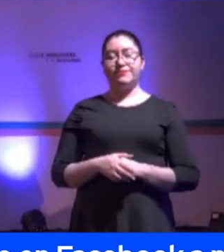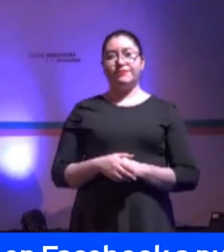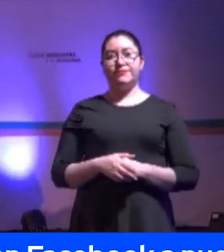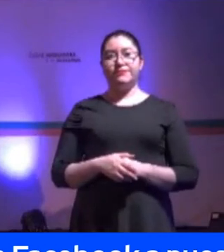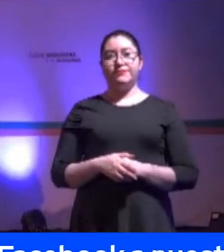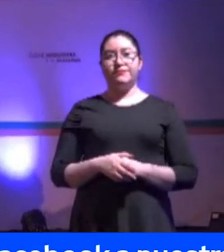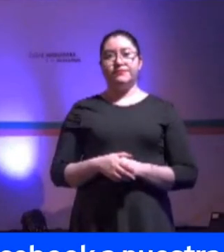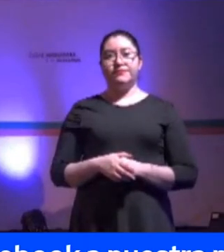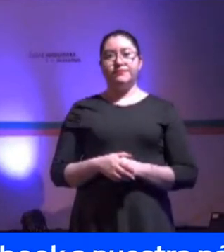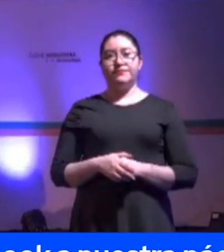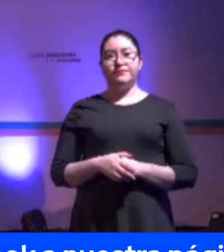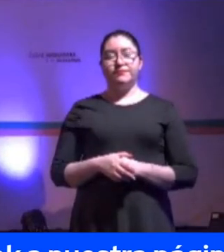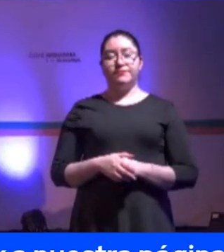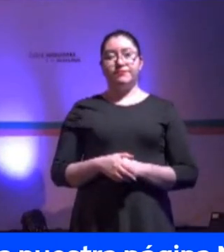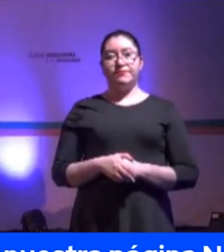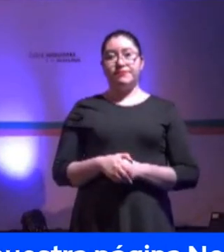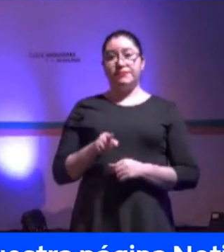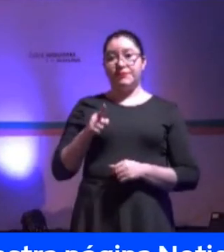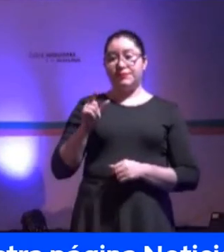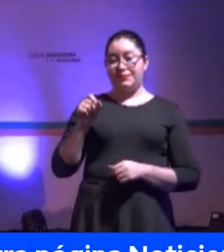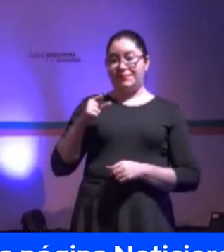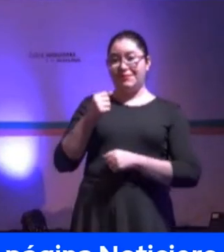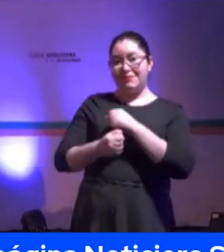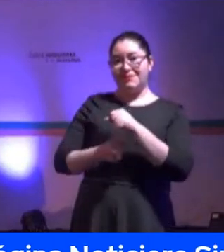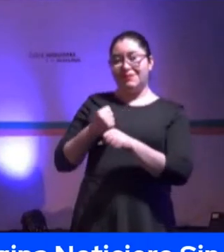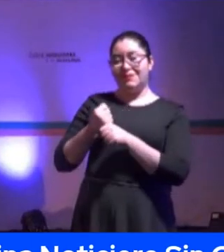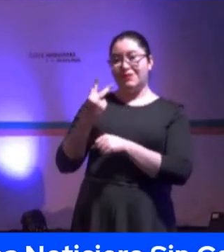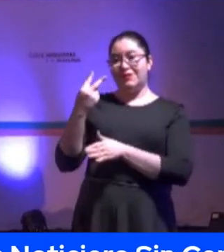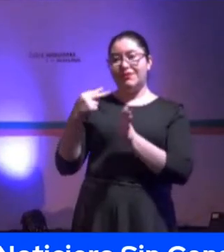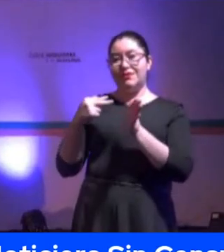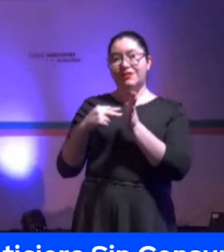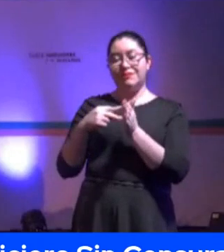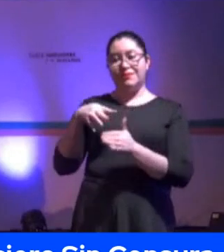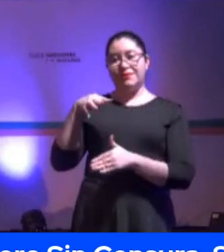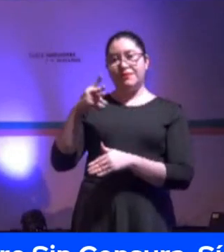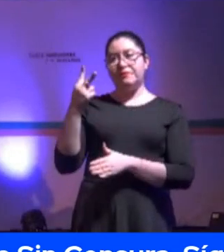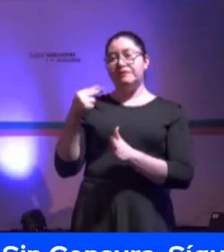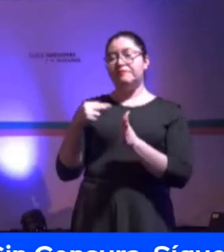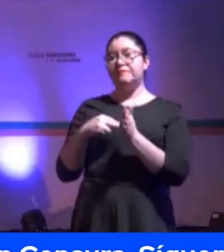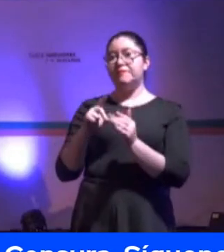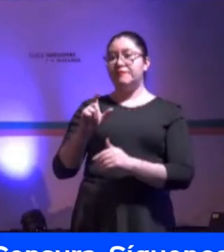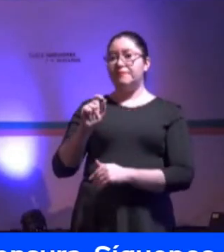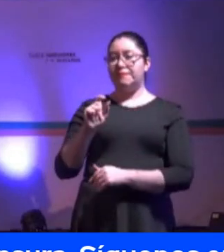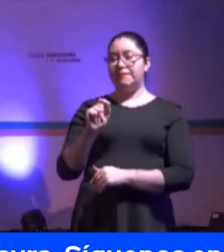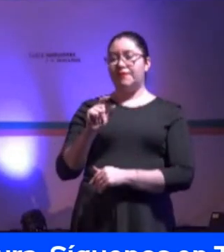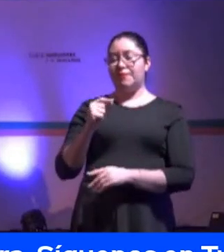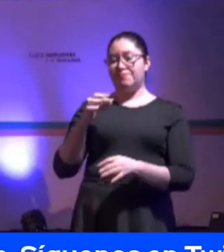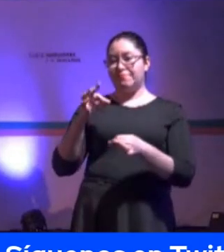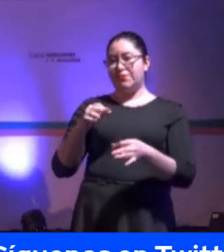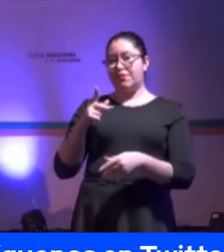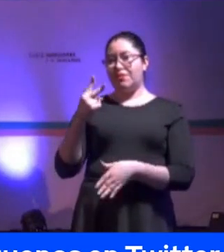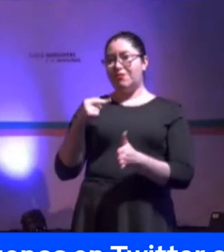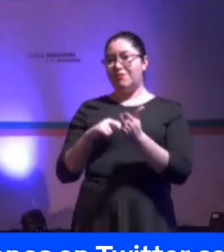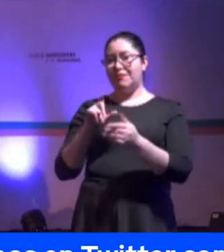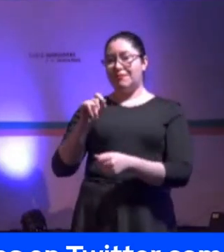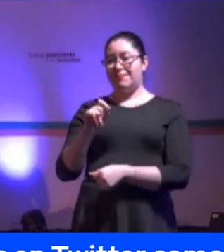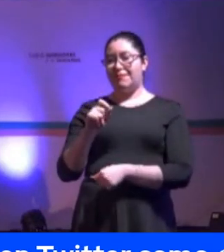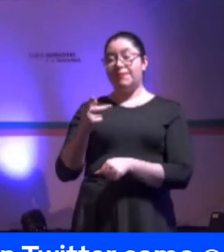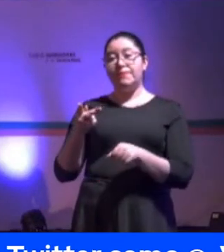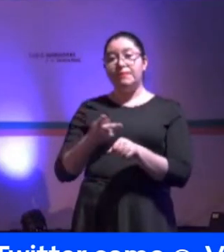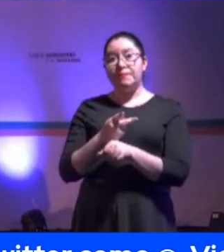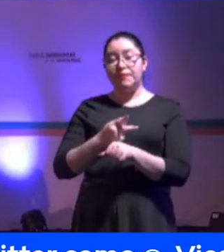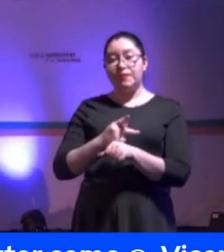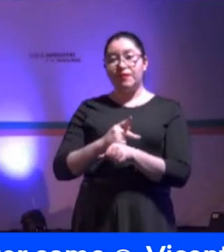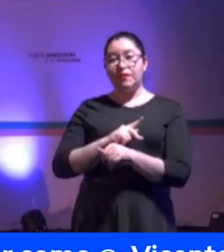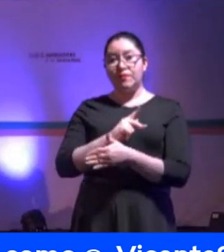Y en ese año, en 2019-2020, concretamente en el 2020, llegó uno de los